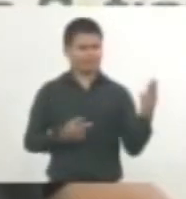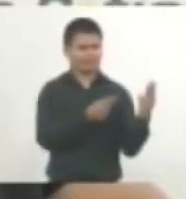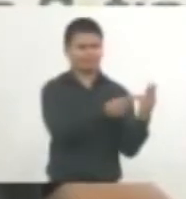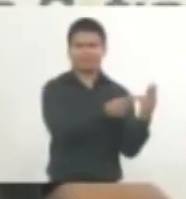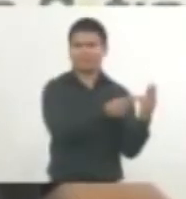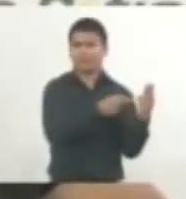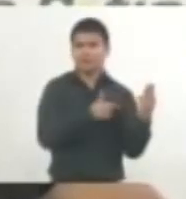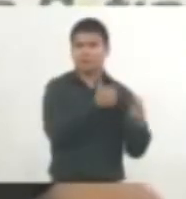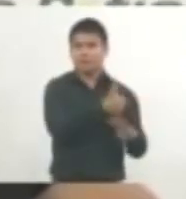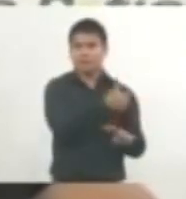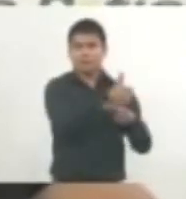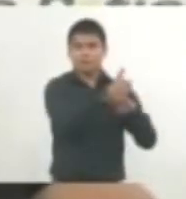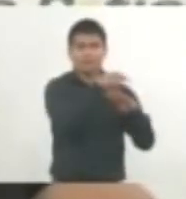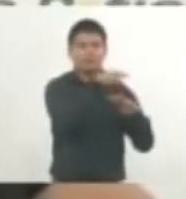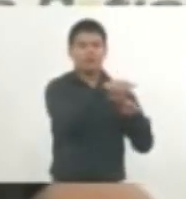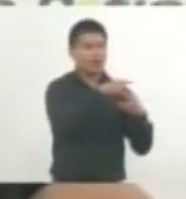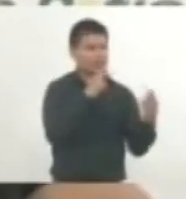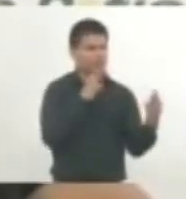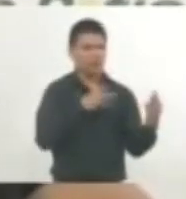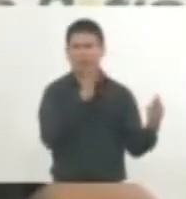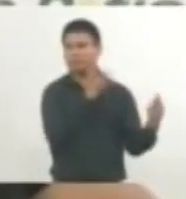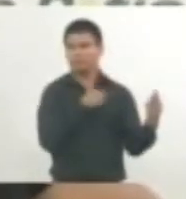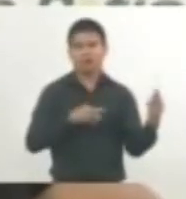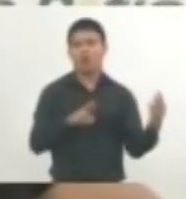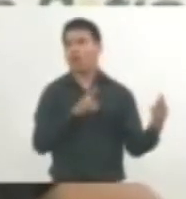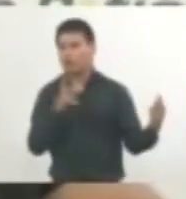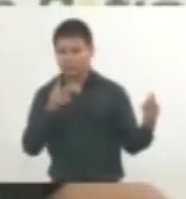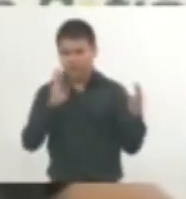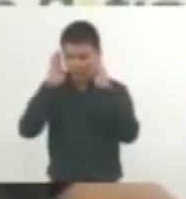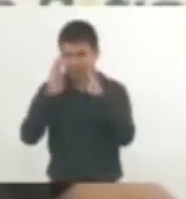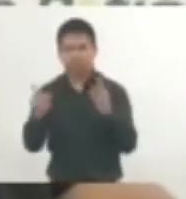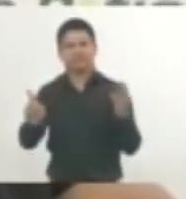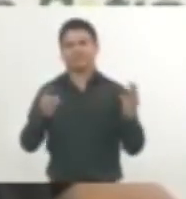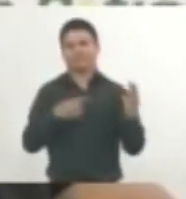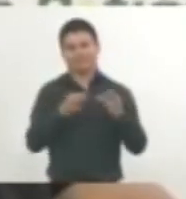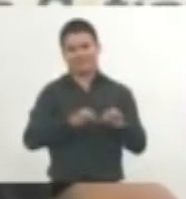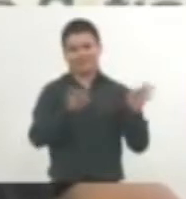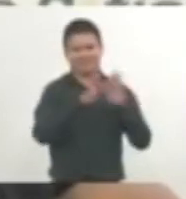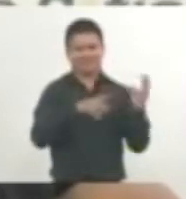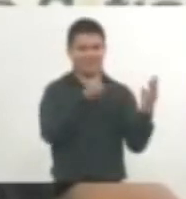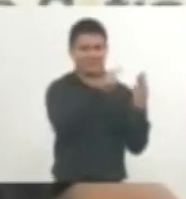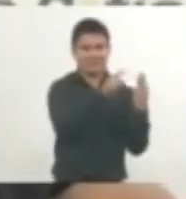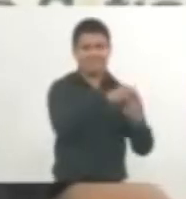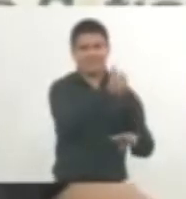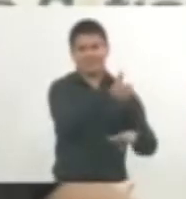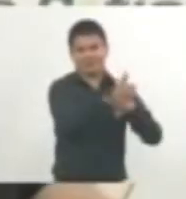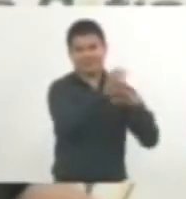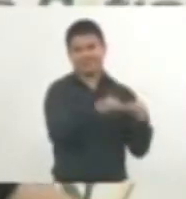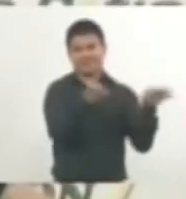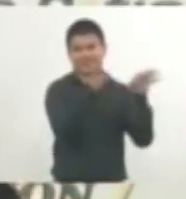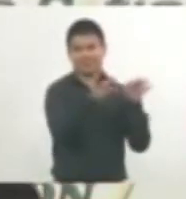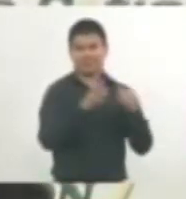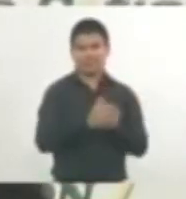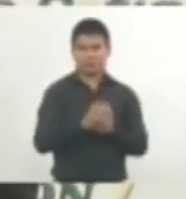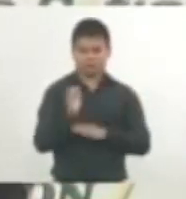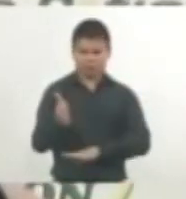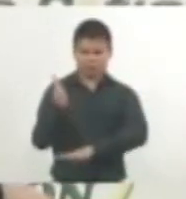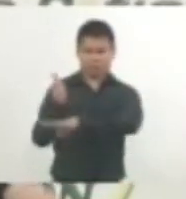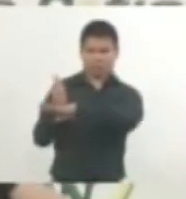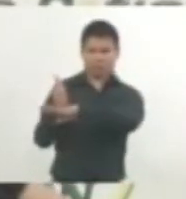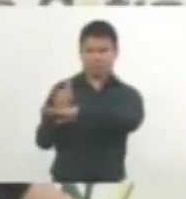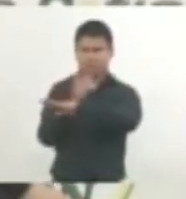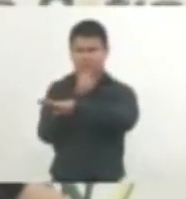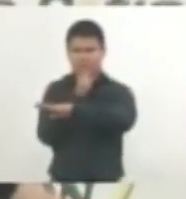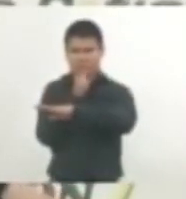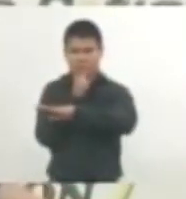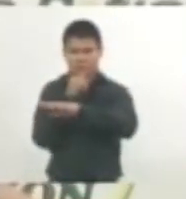Vendec. Y el Hospital Universitario tiene un director actualmente inscrito que no es el director nombrado